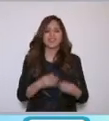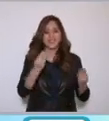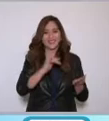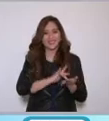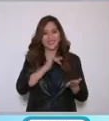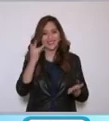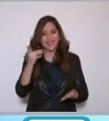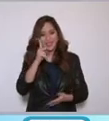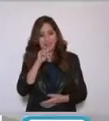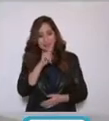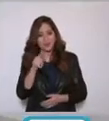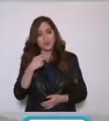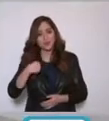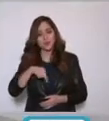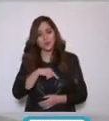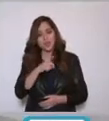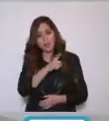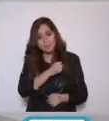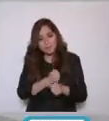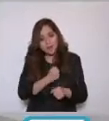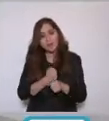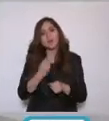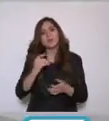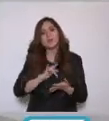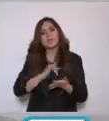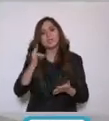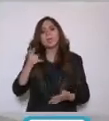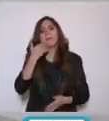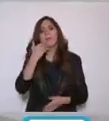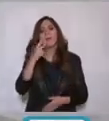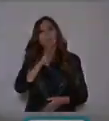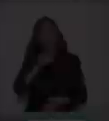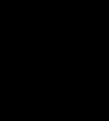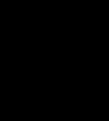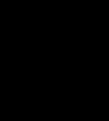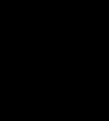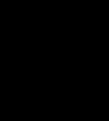Pisu. Tengan Vamos muy a bonito practicar. fin de semana. Te agradecemos muchísimo y que tú también tengas un excelente fin de Igualmente. semana. Gracias.